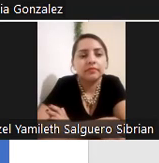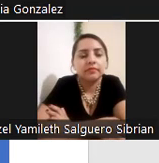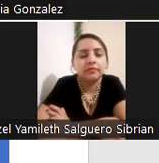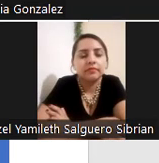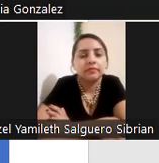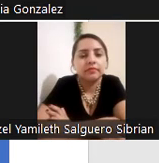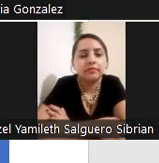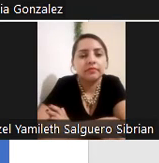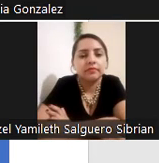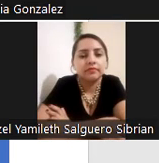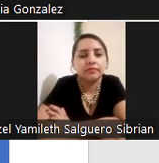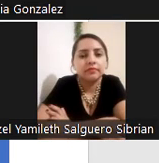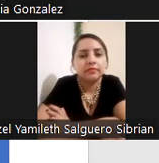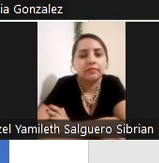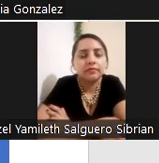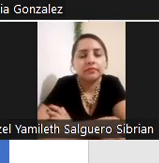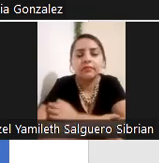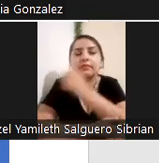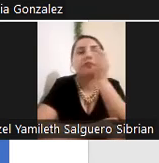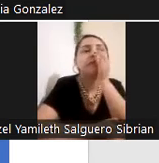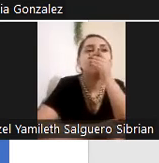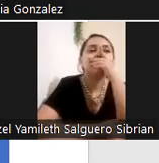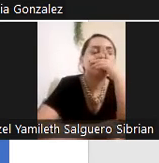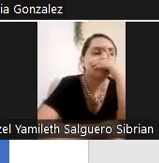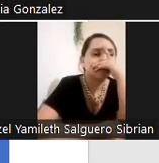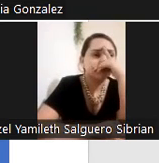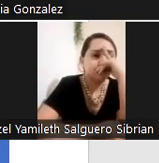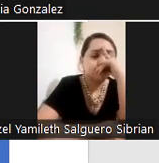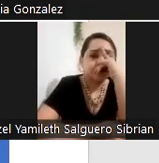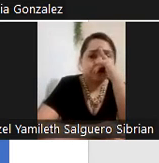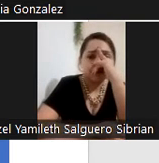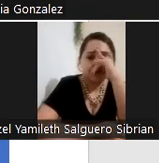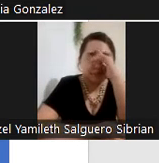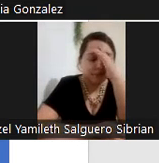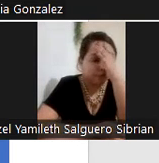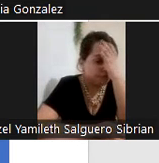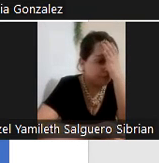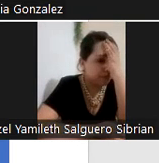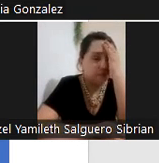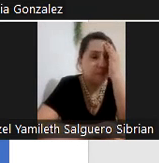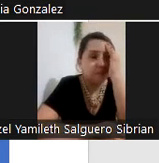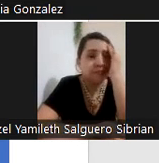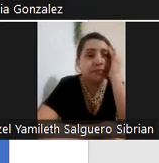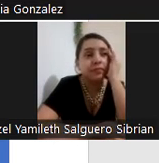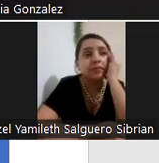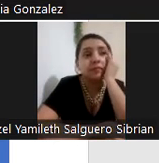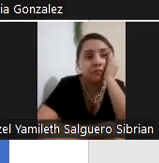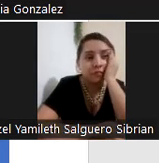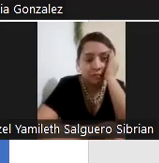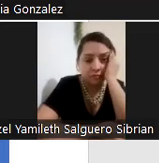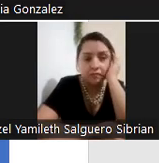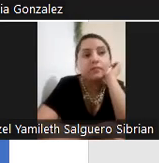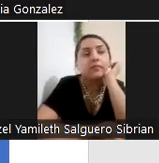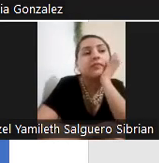biografía de algo etcétera etcétera etcétera entonces optimizar eso es importante para Google también porque lo valora mucho para las